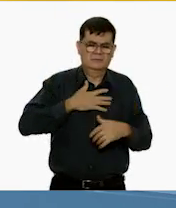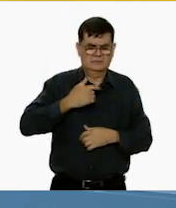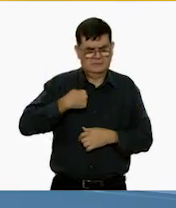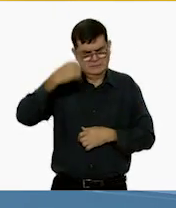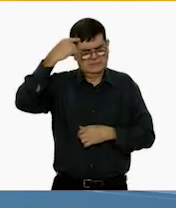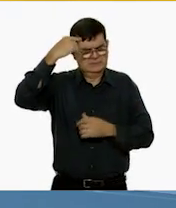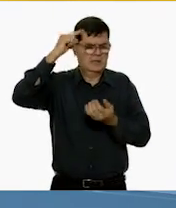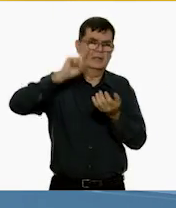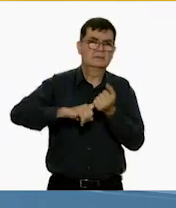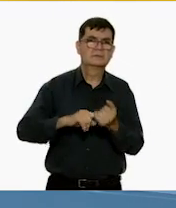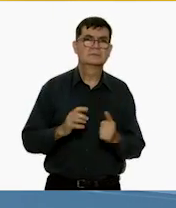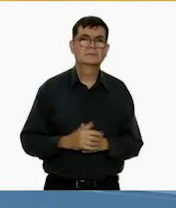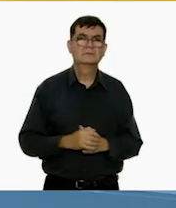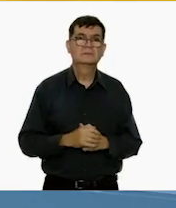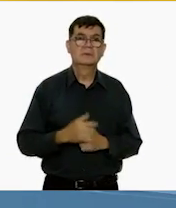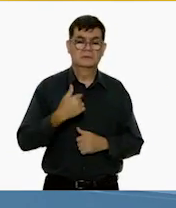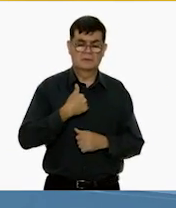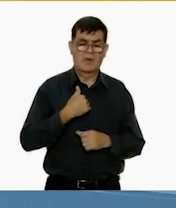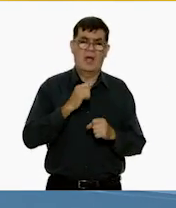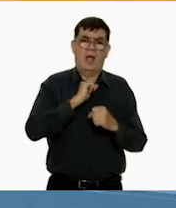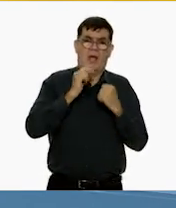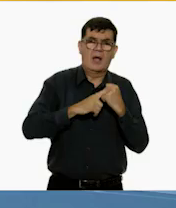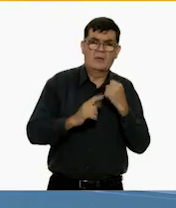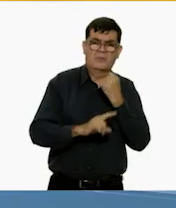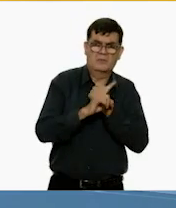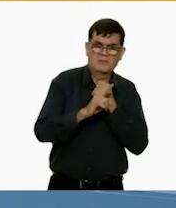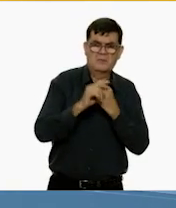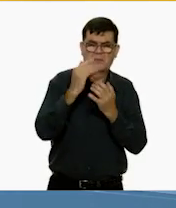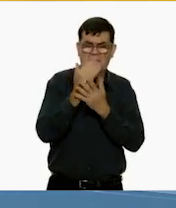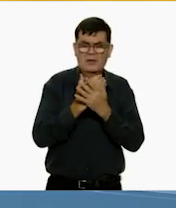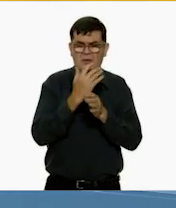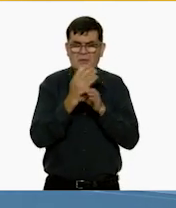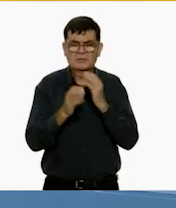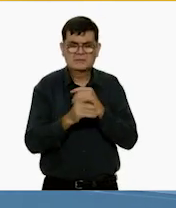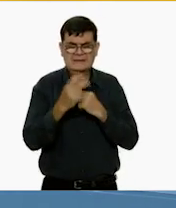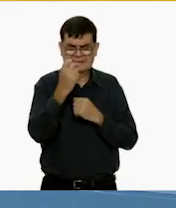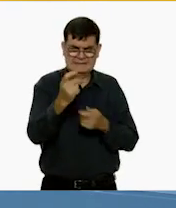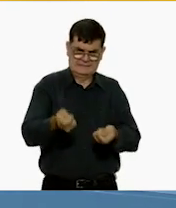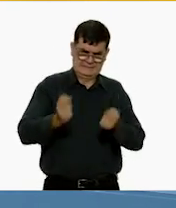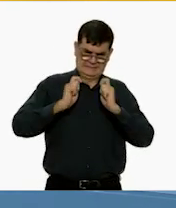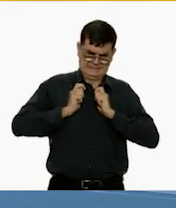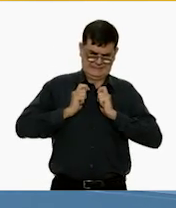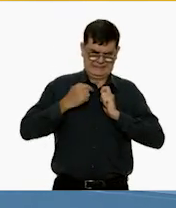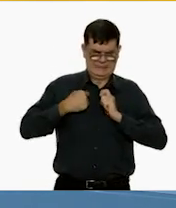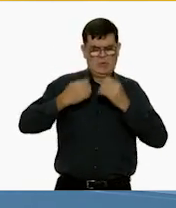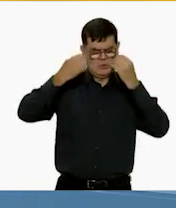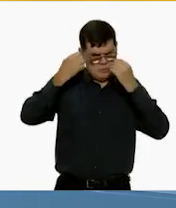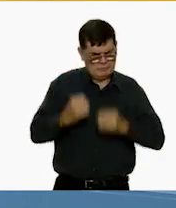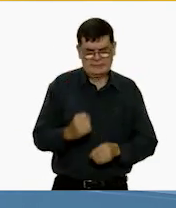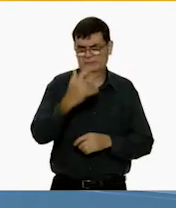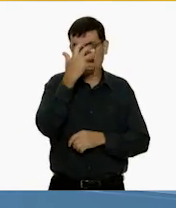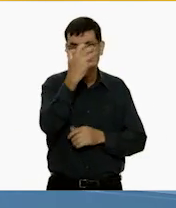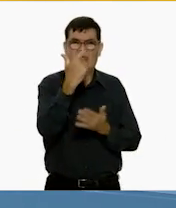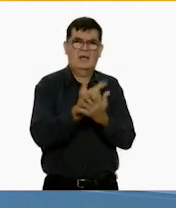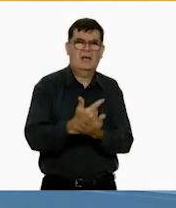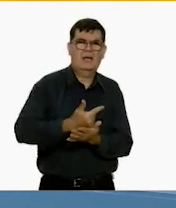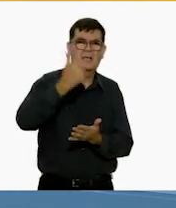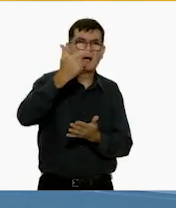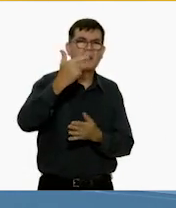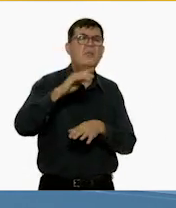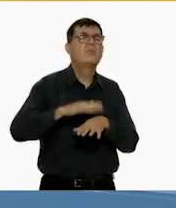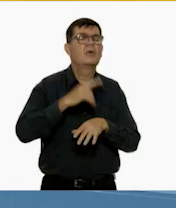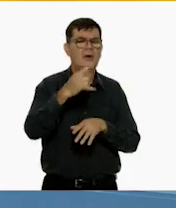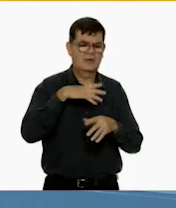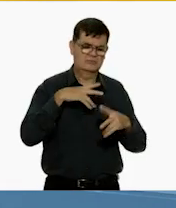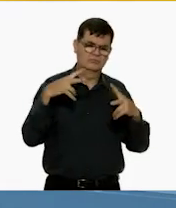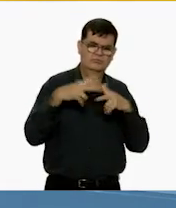conciencia. Aún en circunstancias menos azarosas, ese encargo importa un compromiso de suma gravedad, a causa